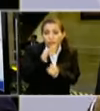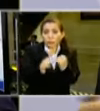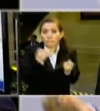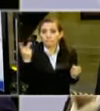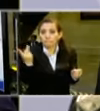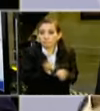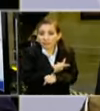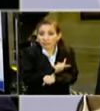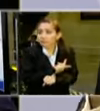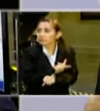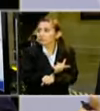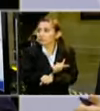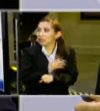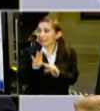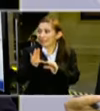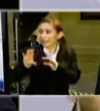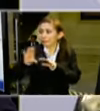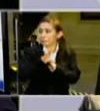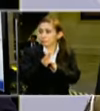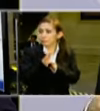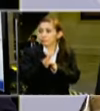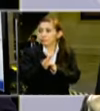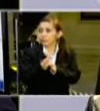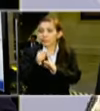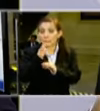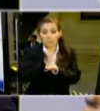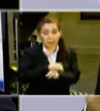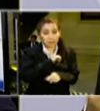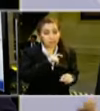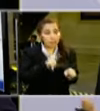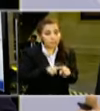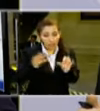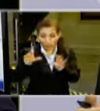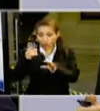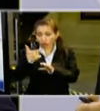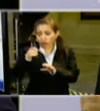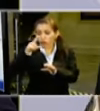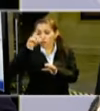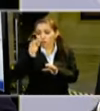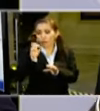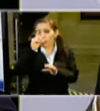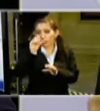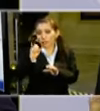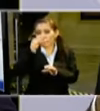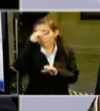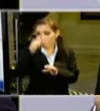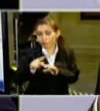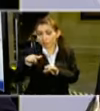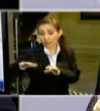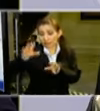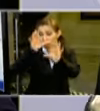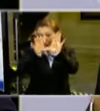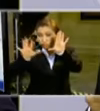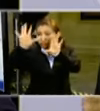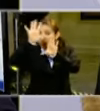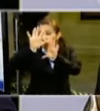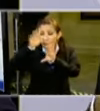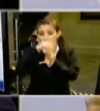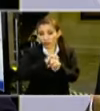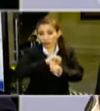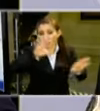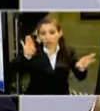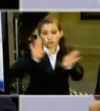suceder en el Caribe y particularmente el Golfo de México. En el Golfo de México tenemos que ser muy claros